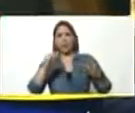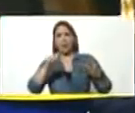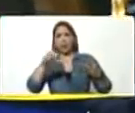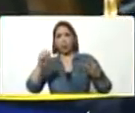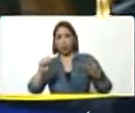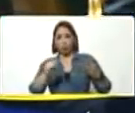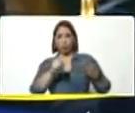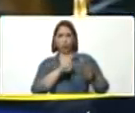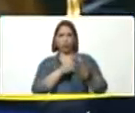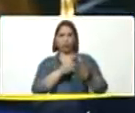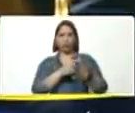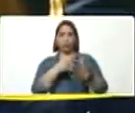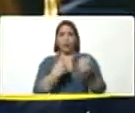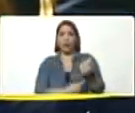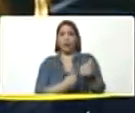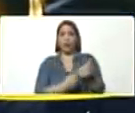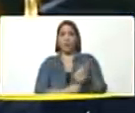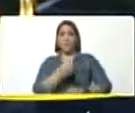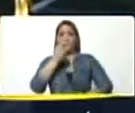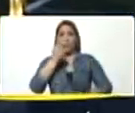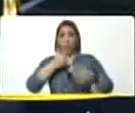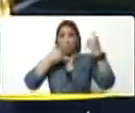compañero Adán Chávez Frías,